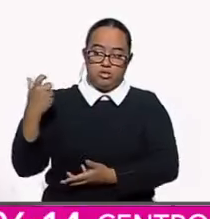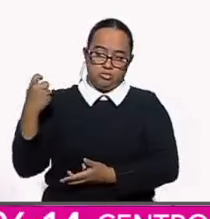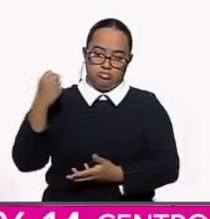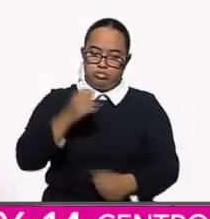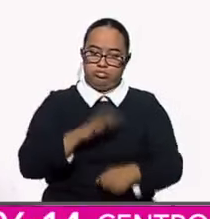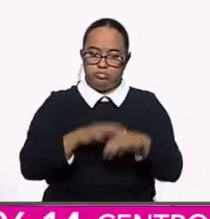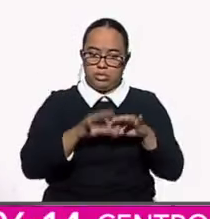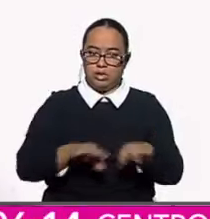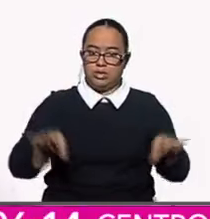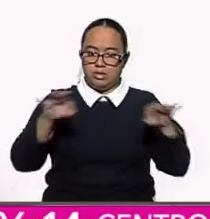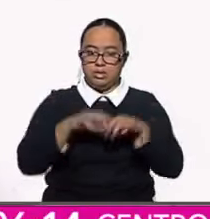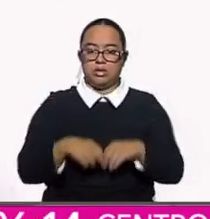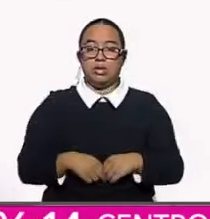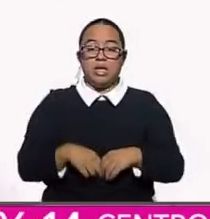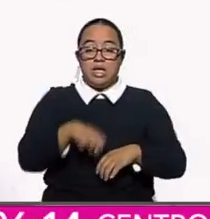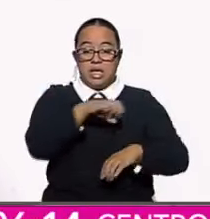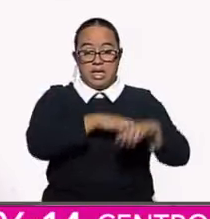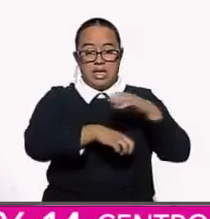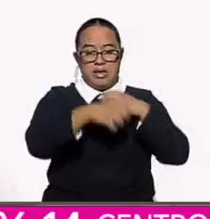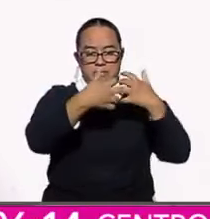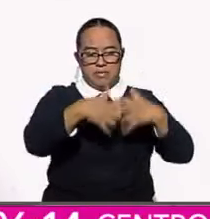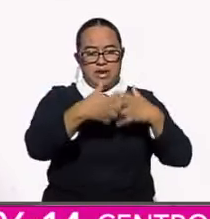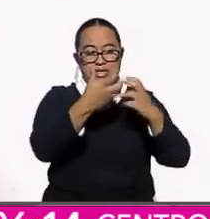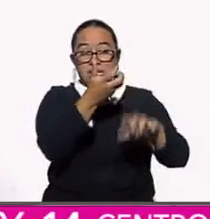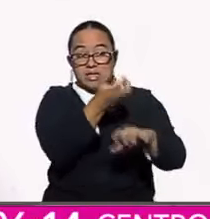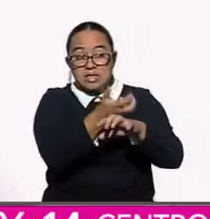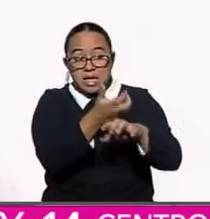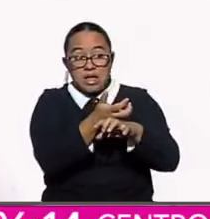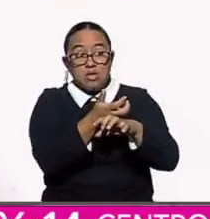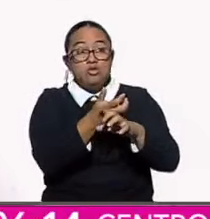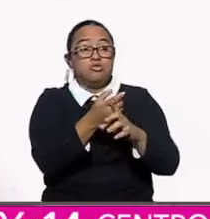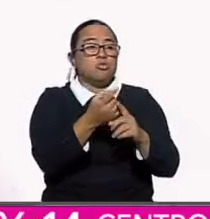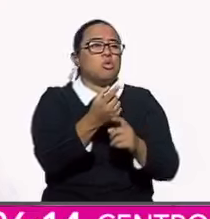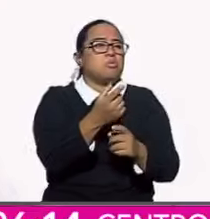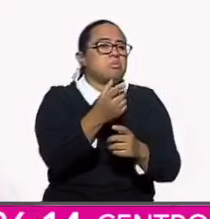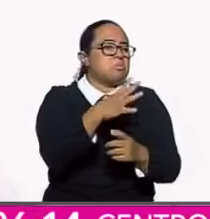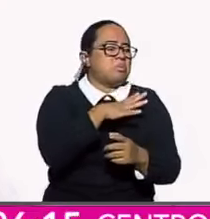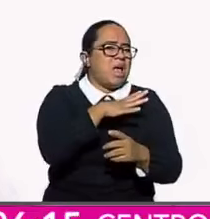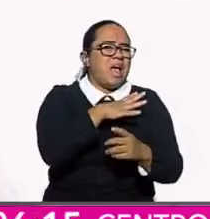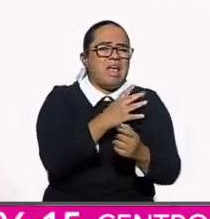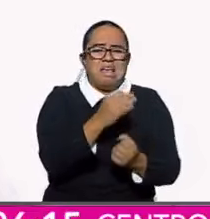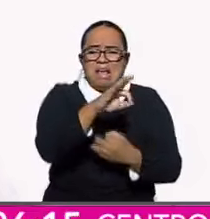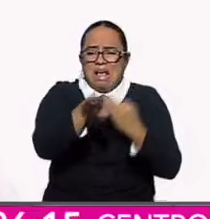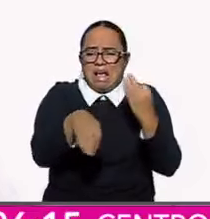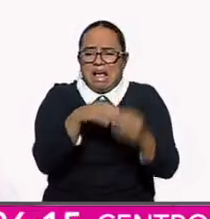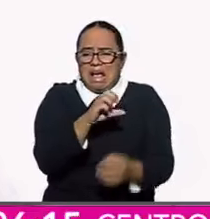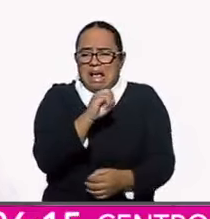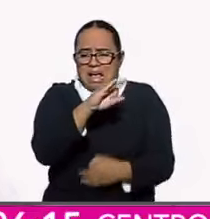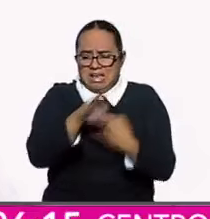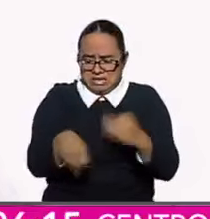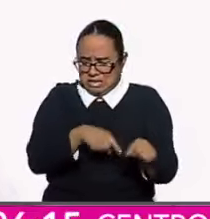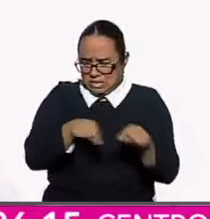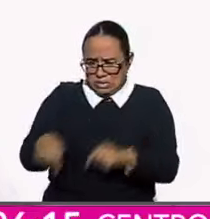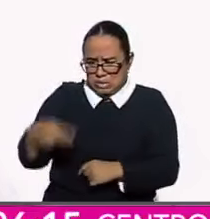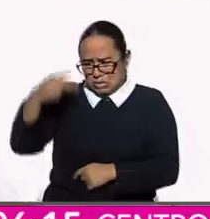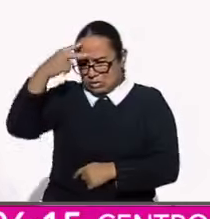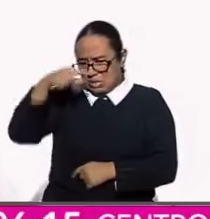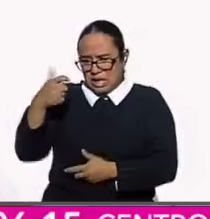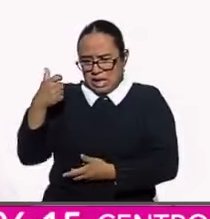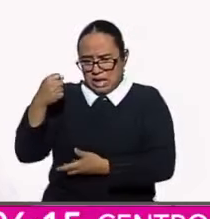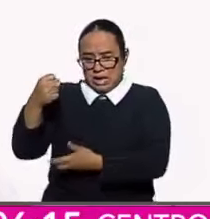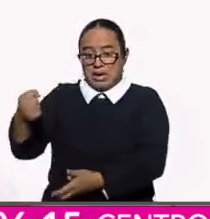mundo. O sea, casi no hay una empresa de Estados Unidos importante que no tenga dinero aquí. Entonces veo que eso es el gran factor a